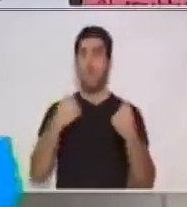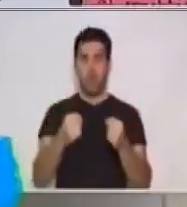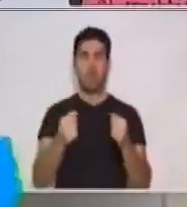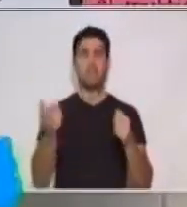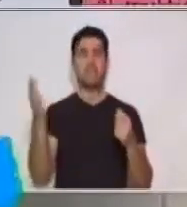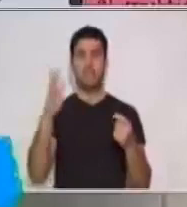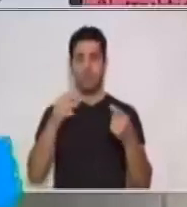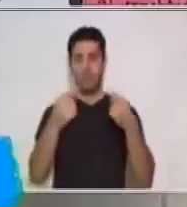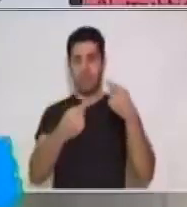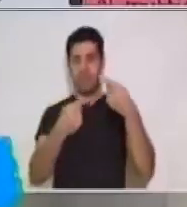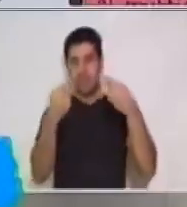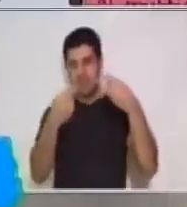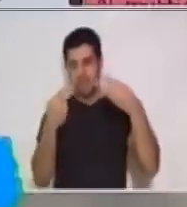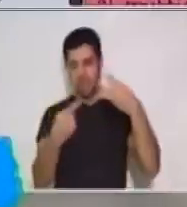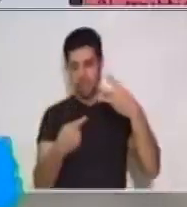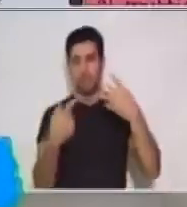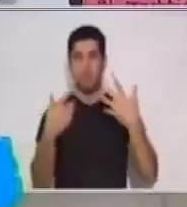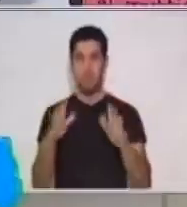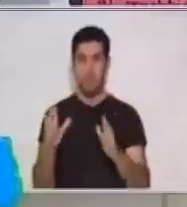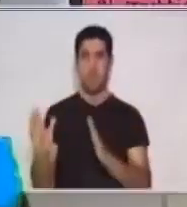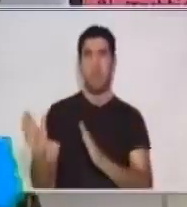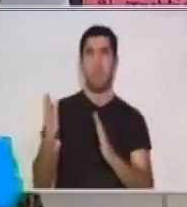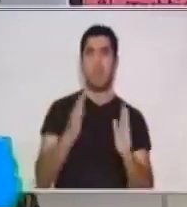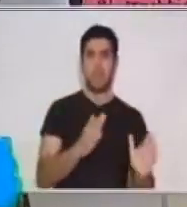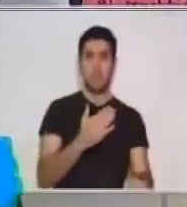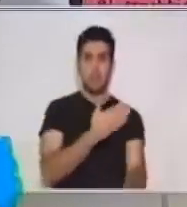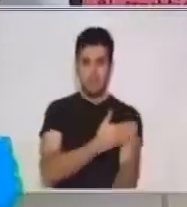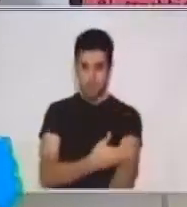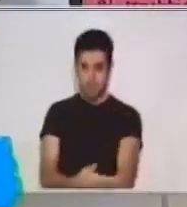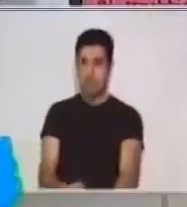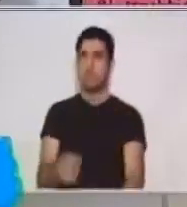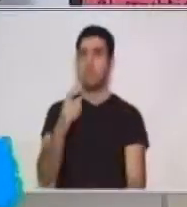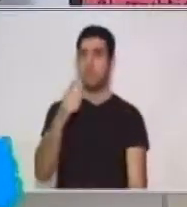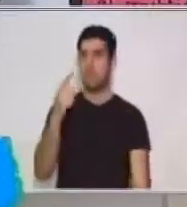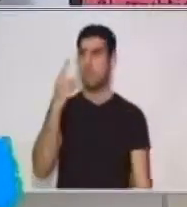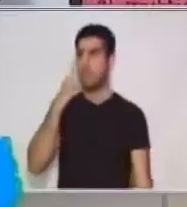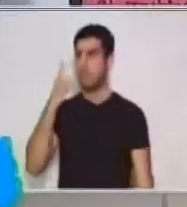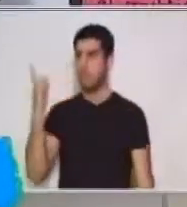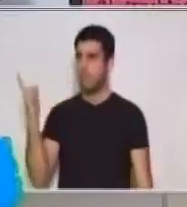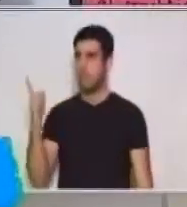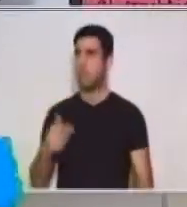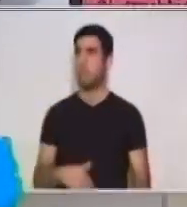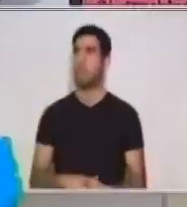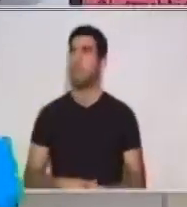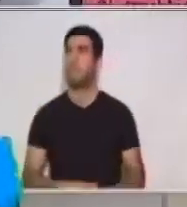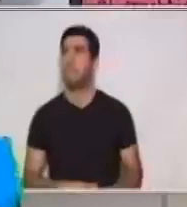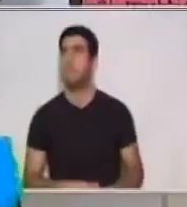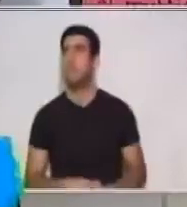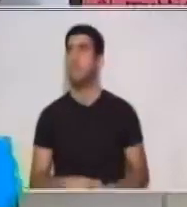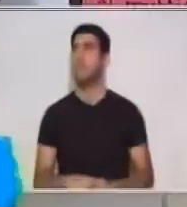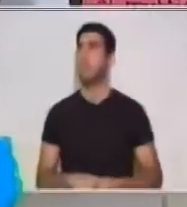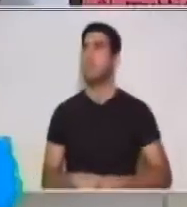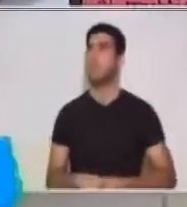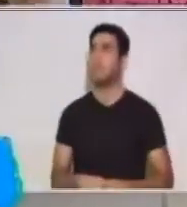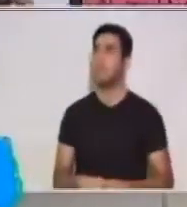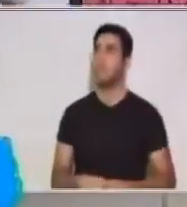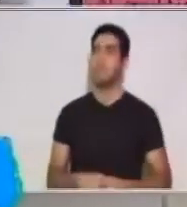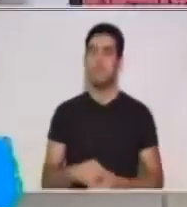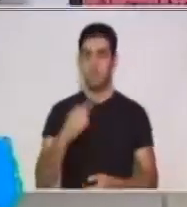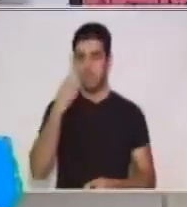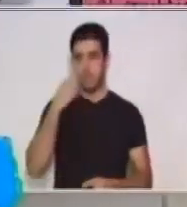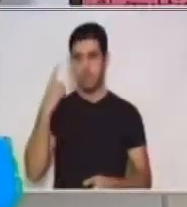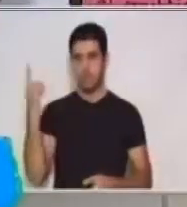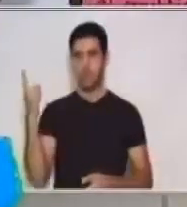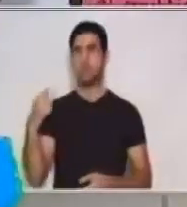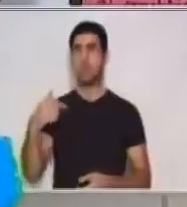razón. Continuemos acá. Hagámoslo entonces para los de primero básico. 80 es a 200. Si